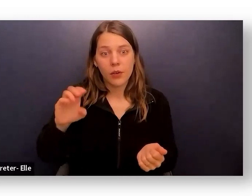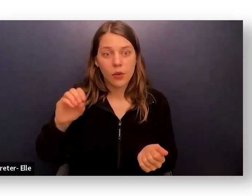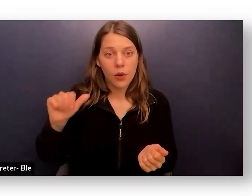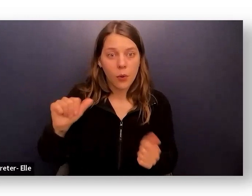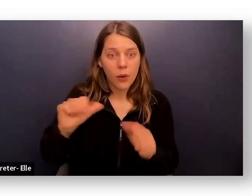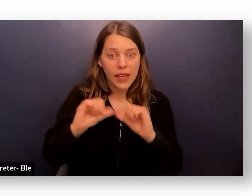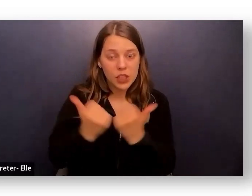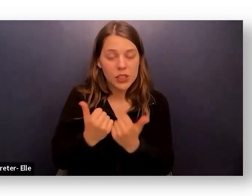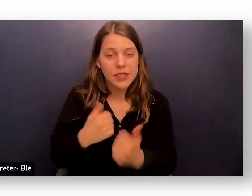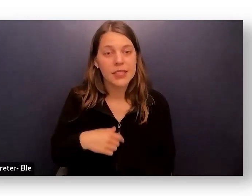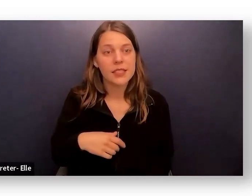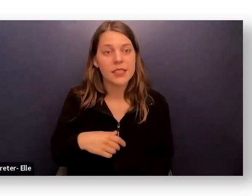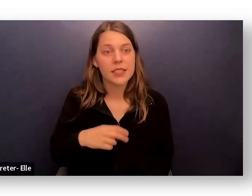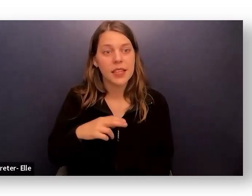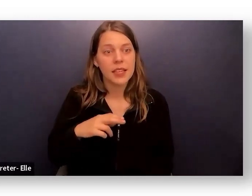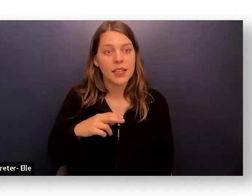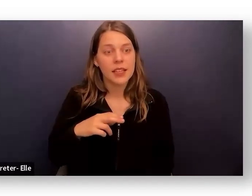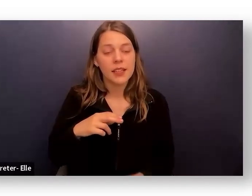Trabajamos con otras agencias de